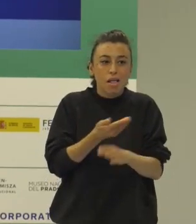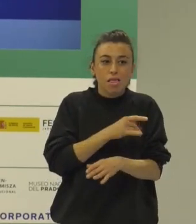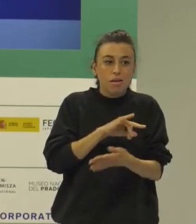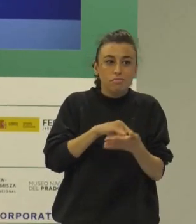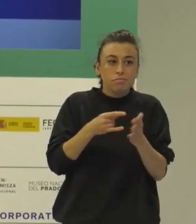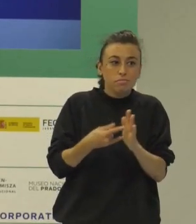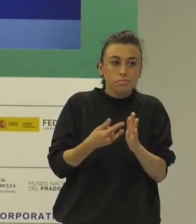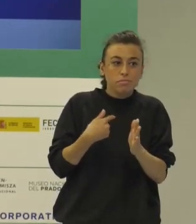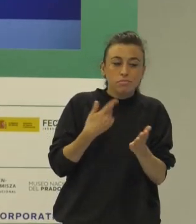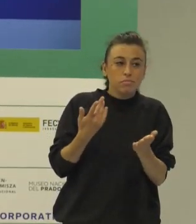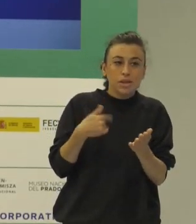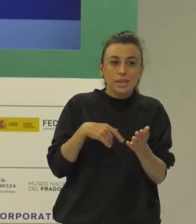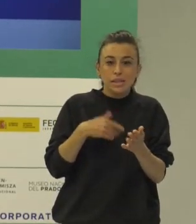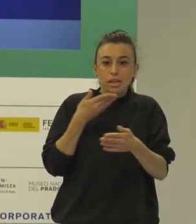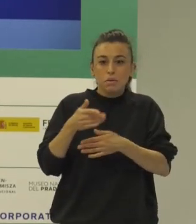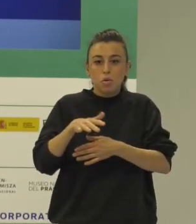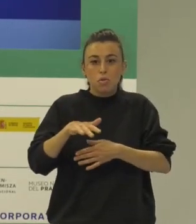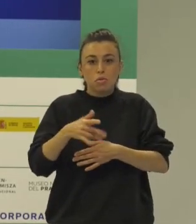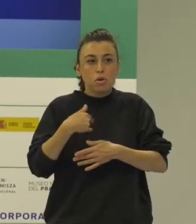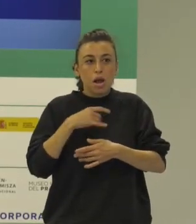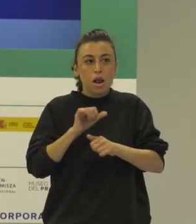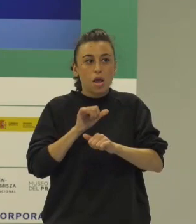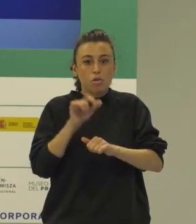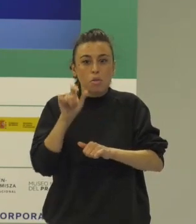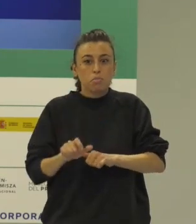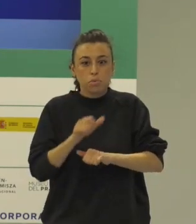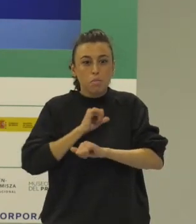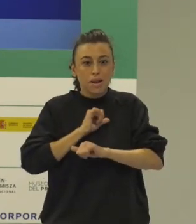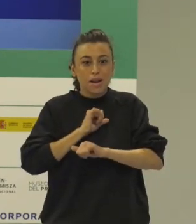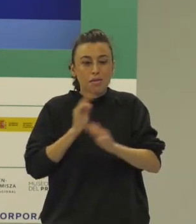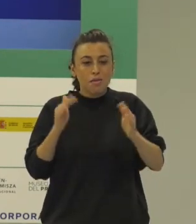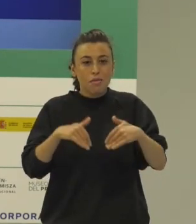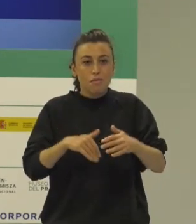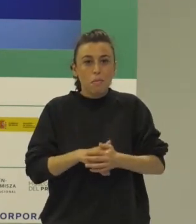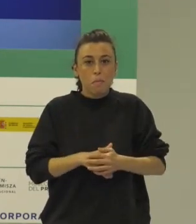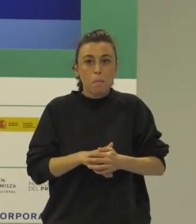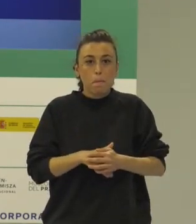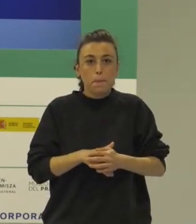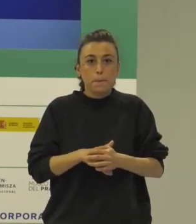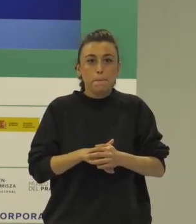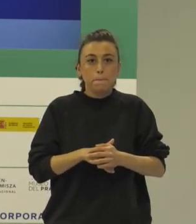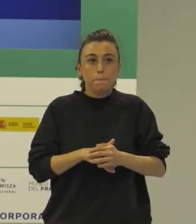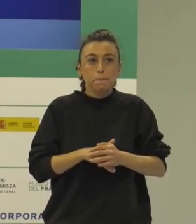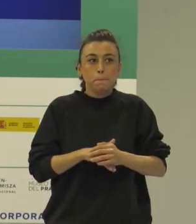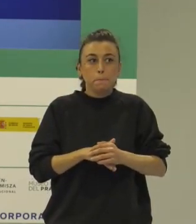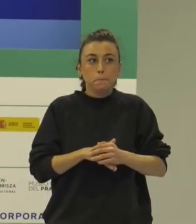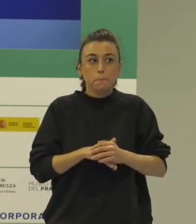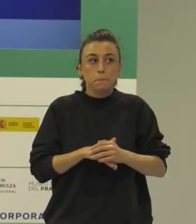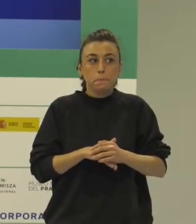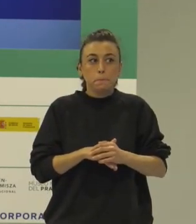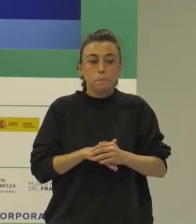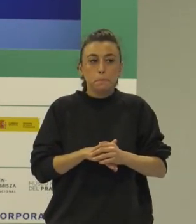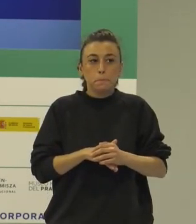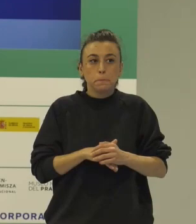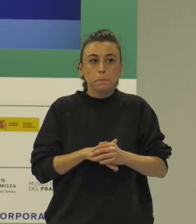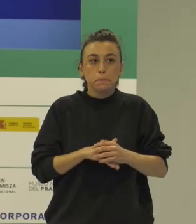espera. Entonces, los periodistas que han abandonado la profesión es por necesidad, pero nunca para venderse o regresar